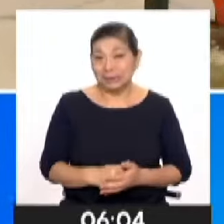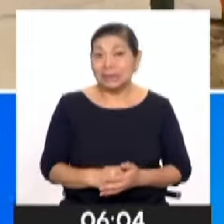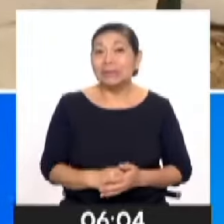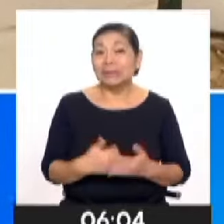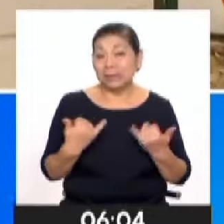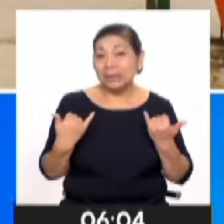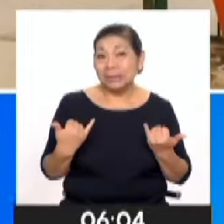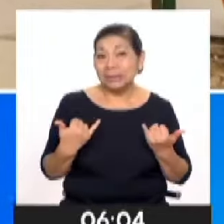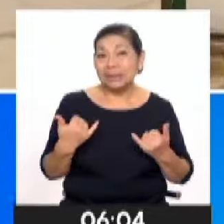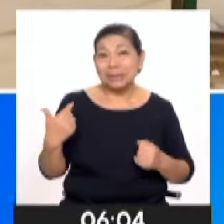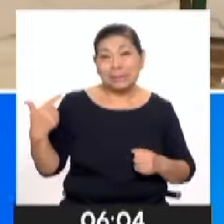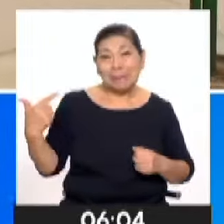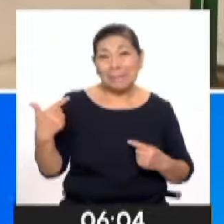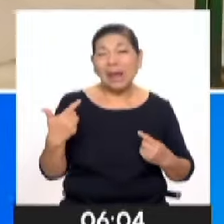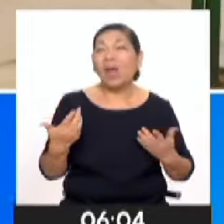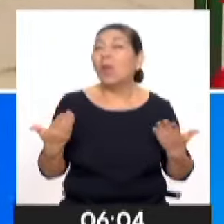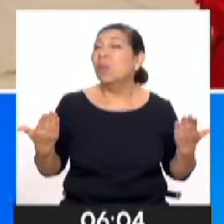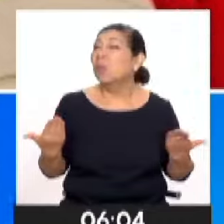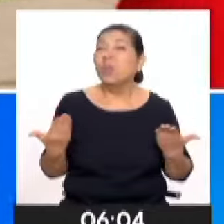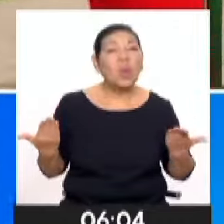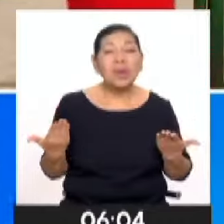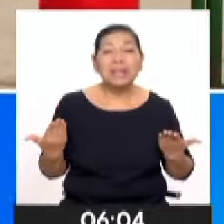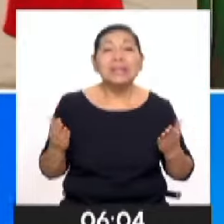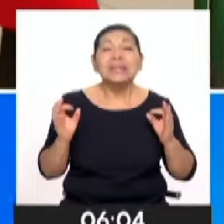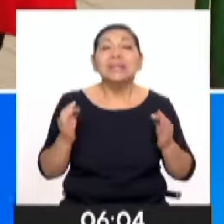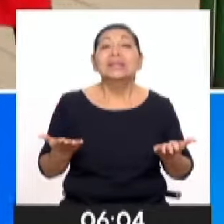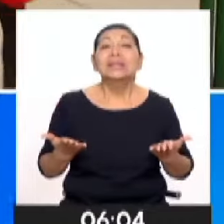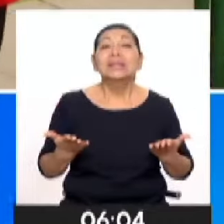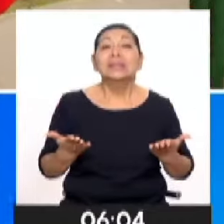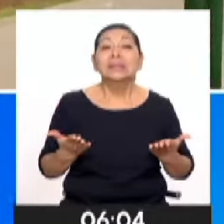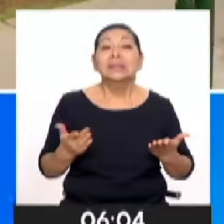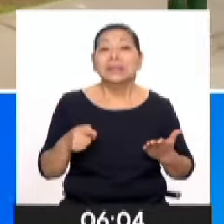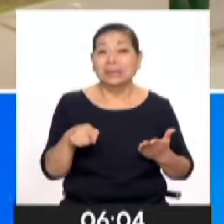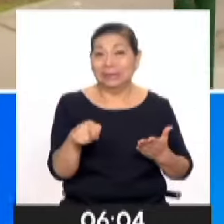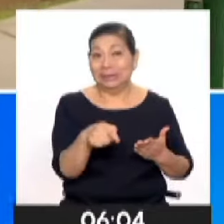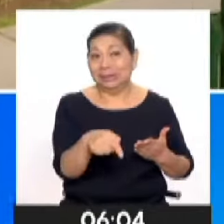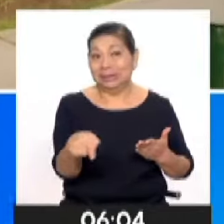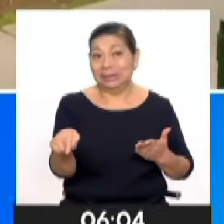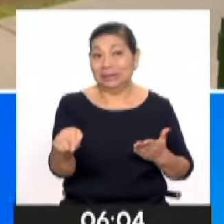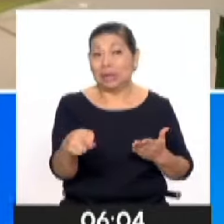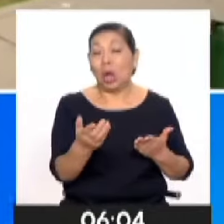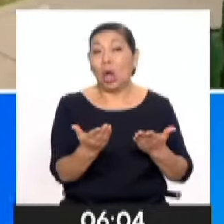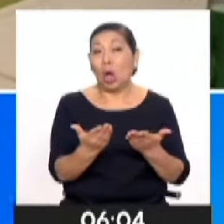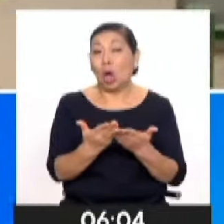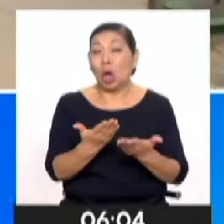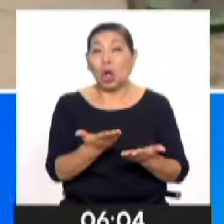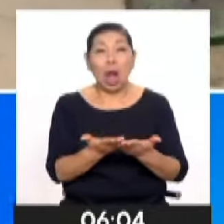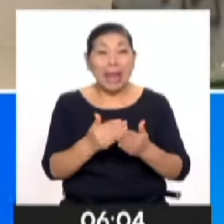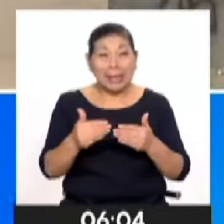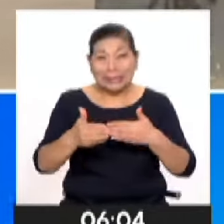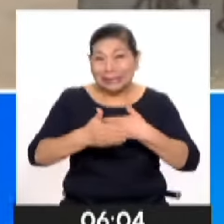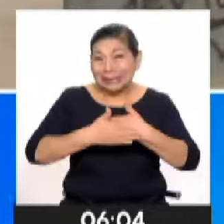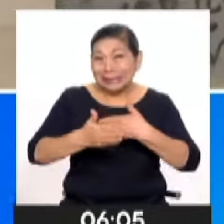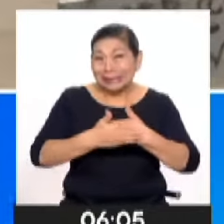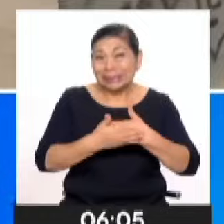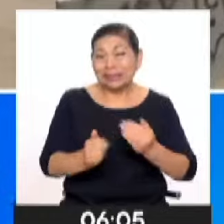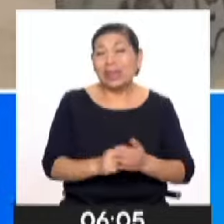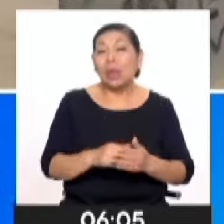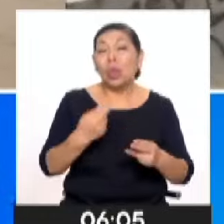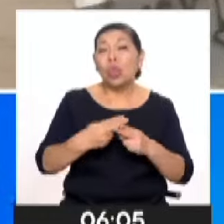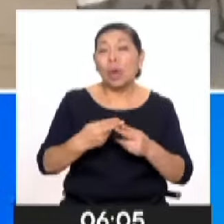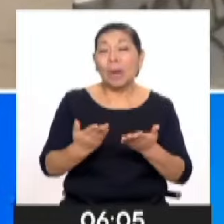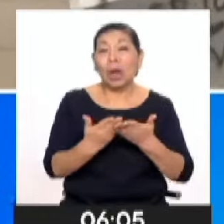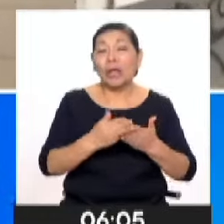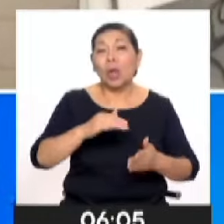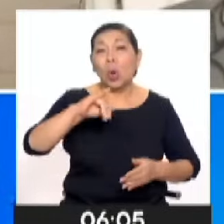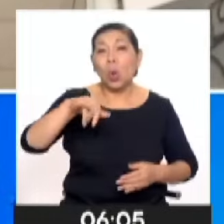de que estaba la cera se ha suscitado exactamente al costado de una institución educativa estamos hablando de Juan Pablo